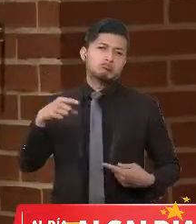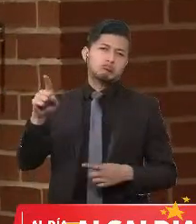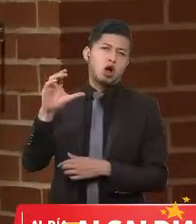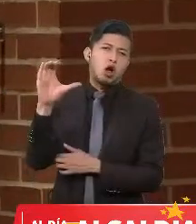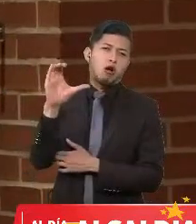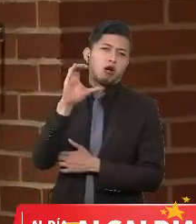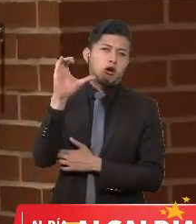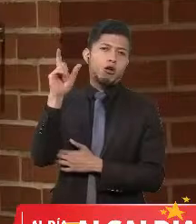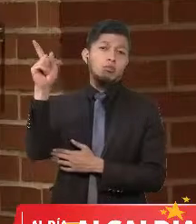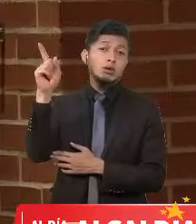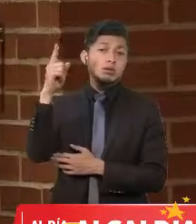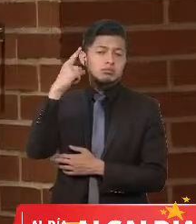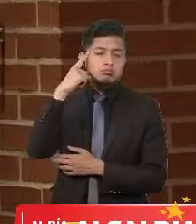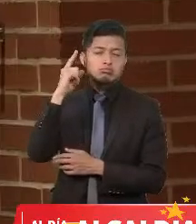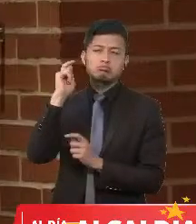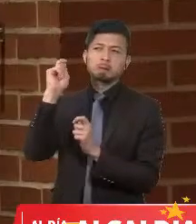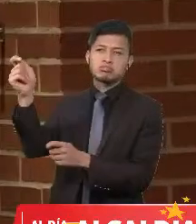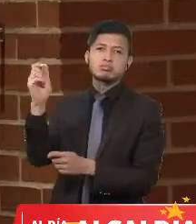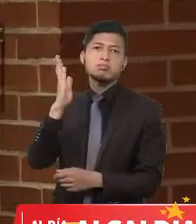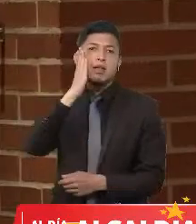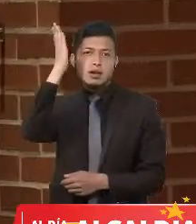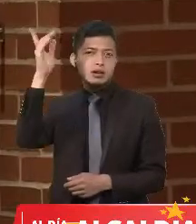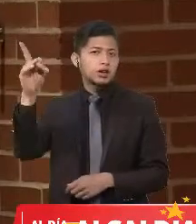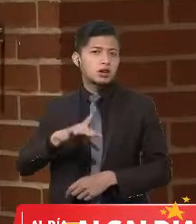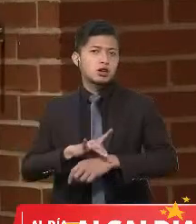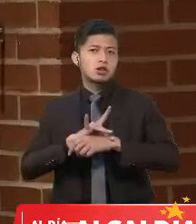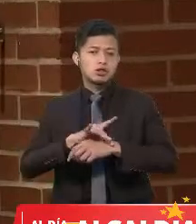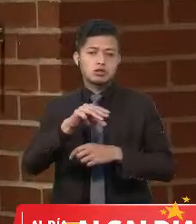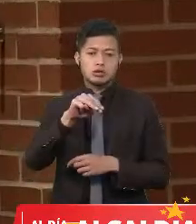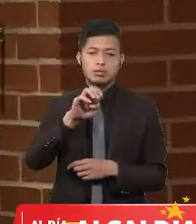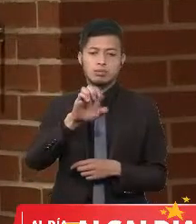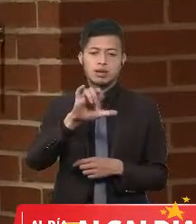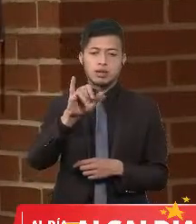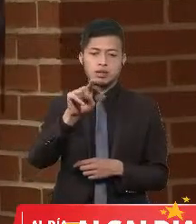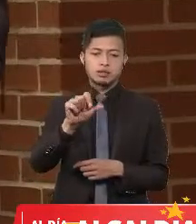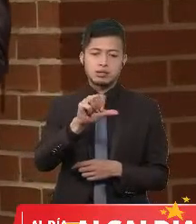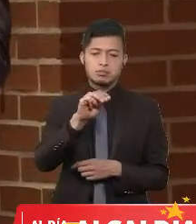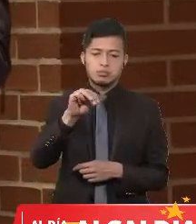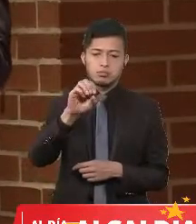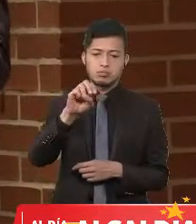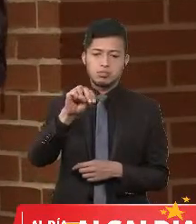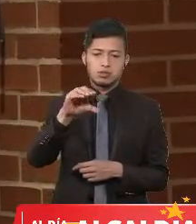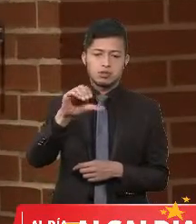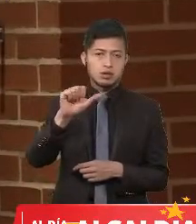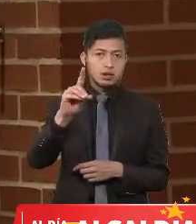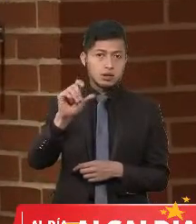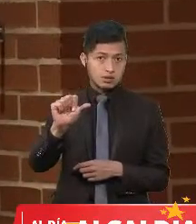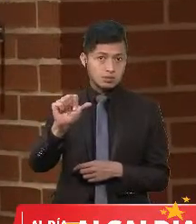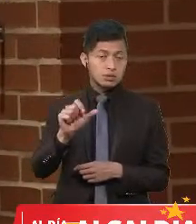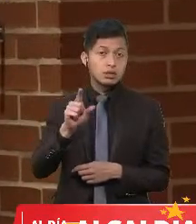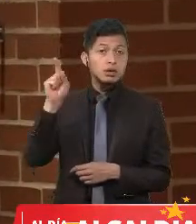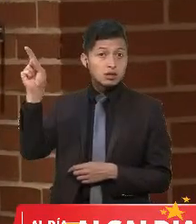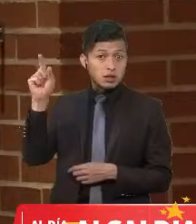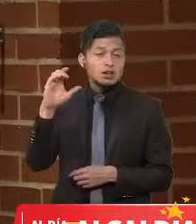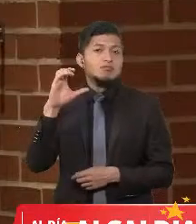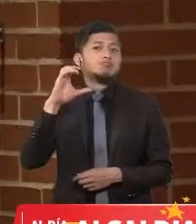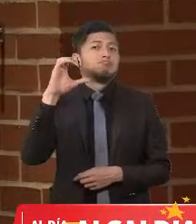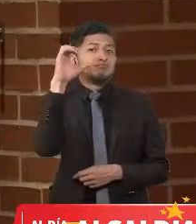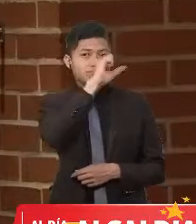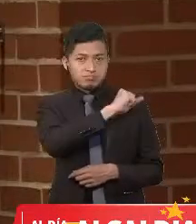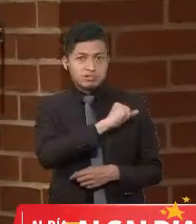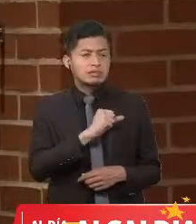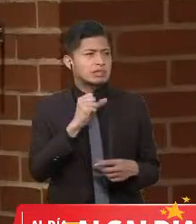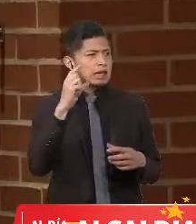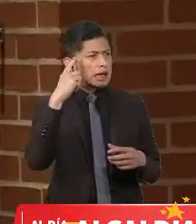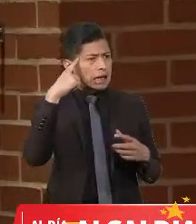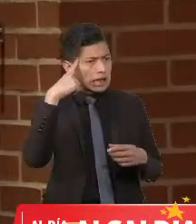denominado la madrina de nosotros, la doctora Melissa Moncada, que sin duda entendió la dimensión del reto y que